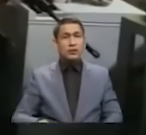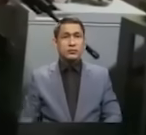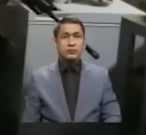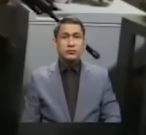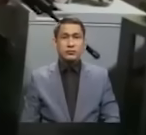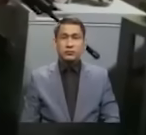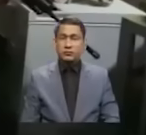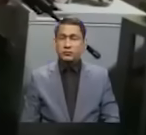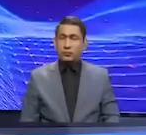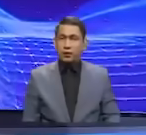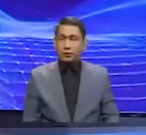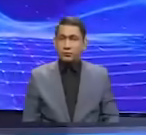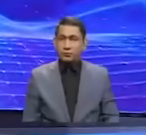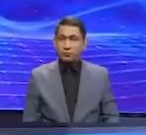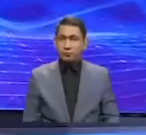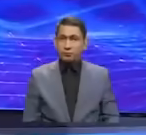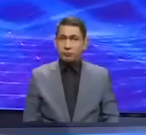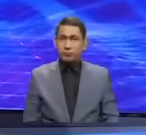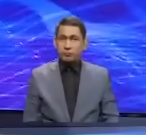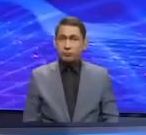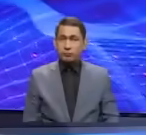Televisión.